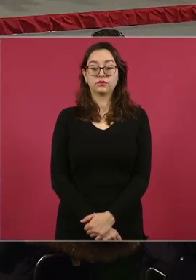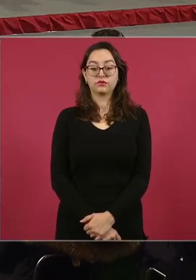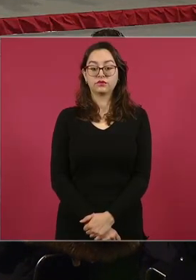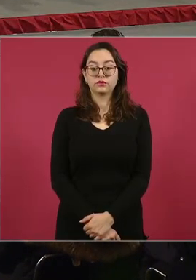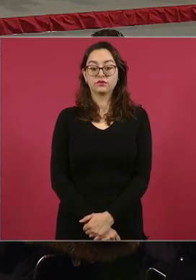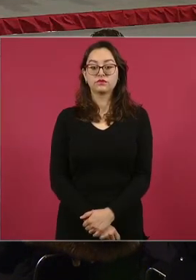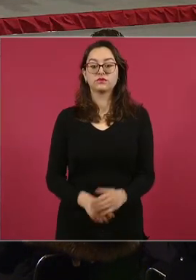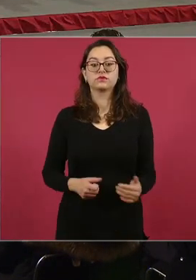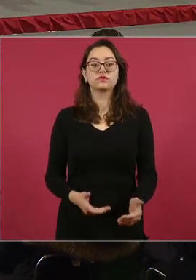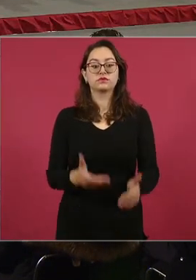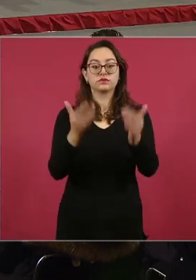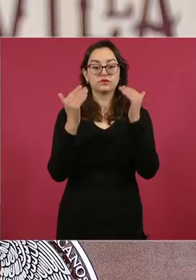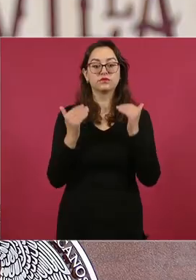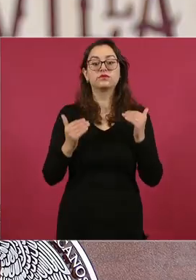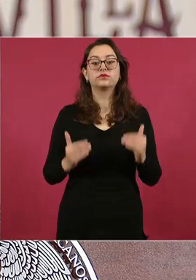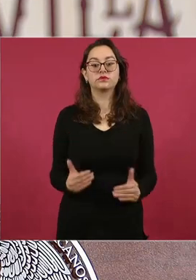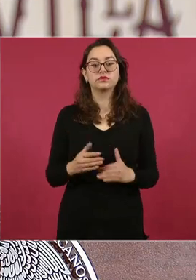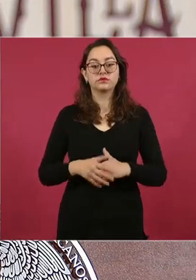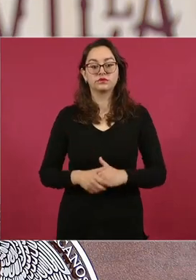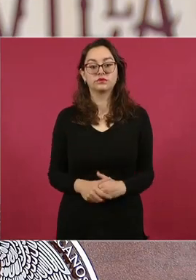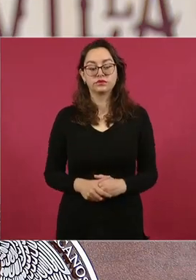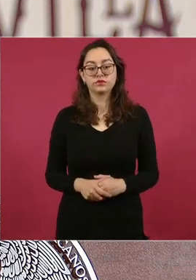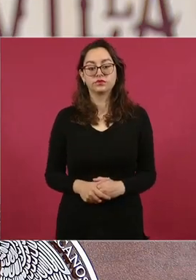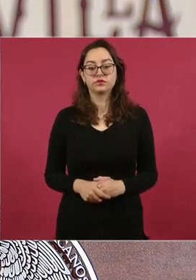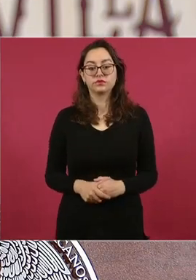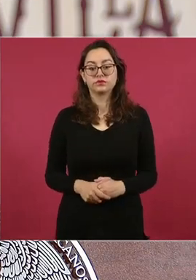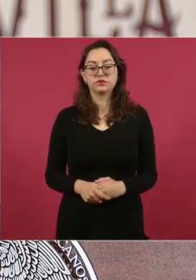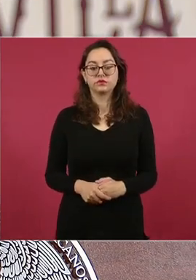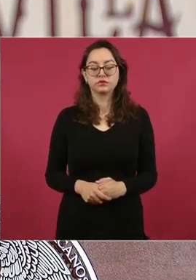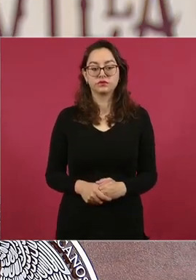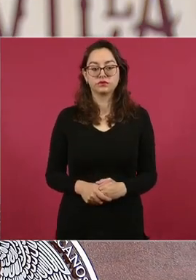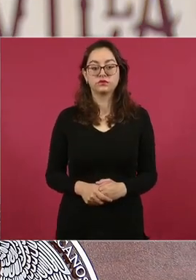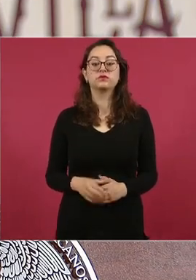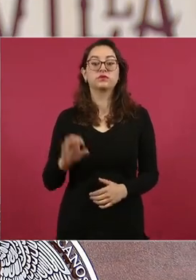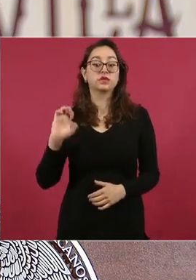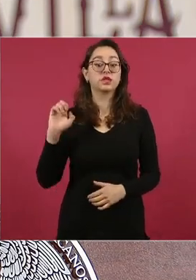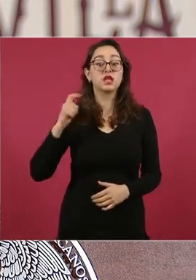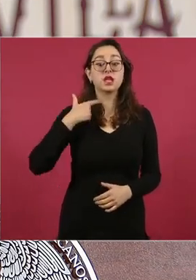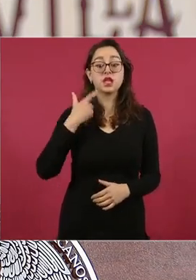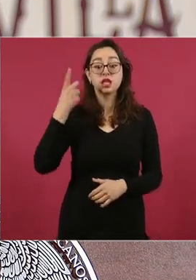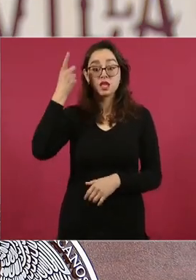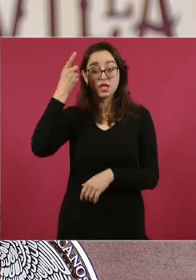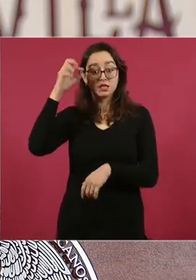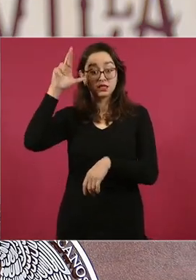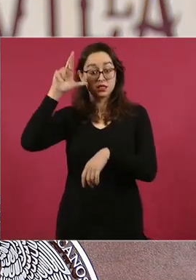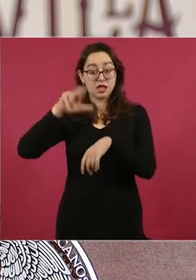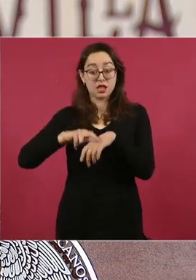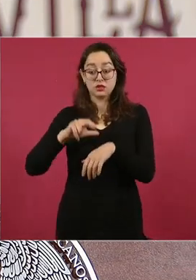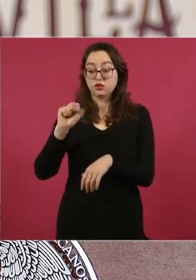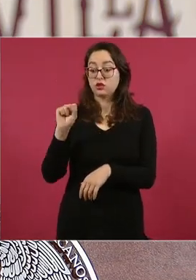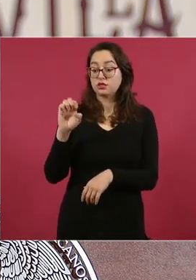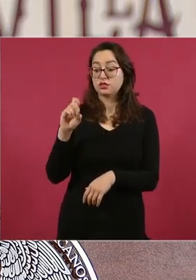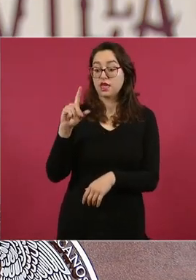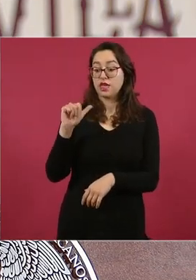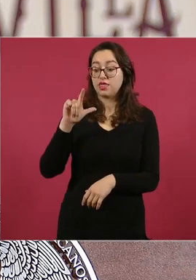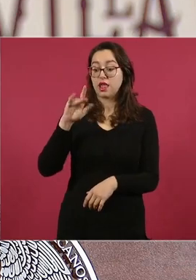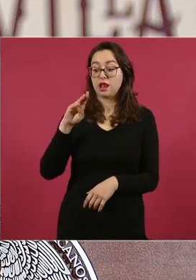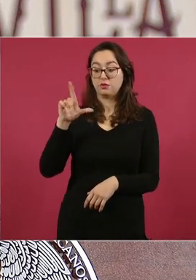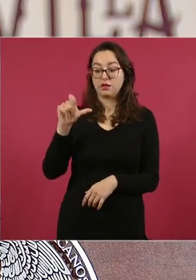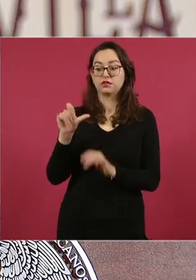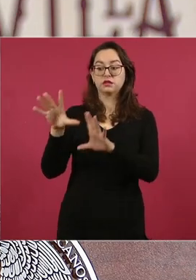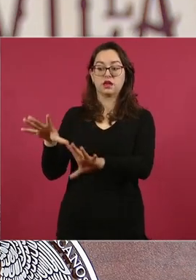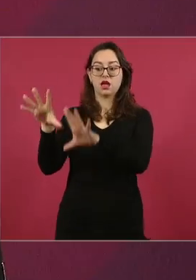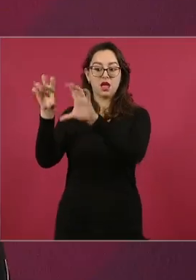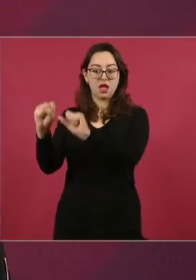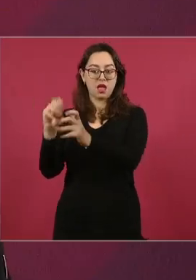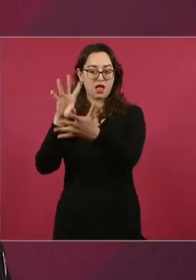Las mentiras en torno al caso de la detención del exdirector de Segalmex. El pasado 7